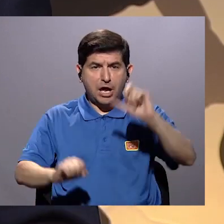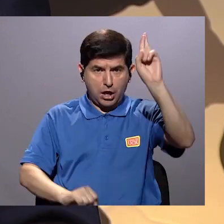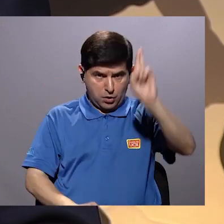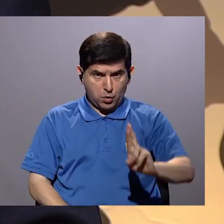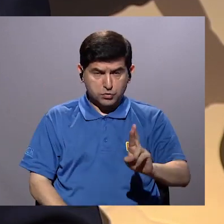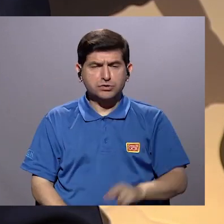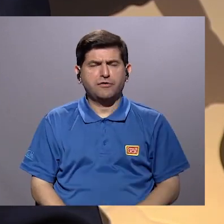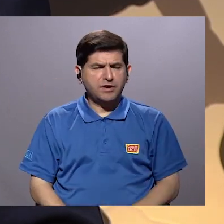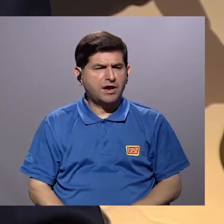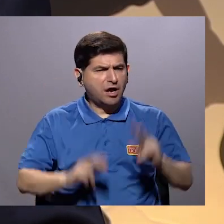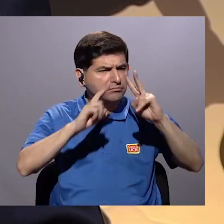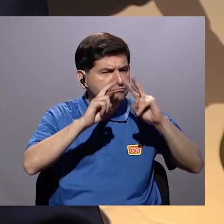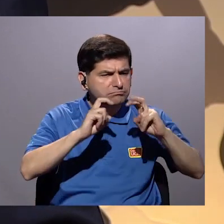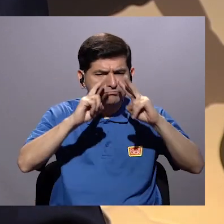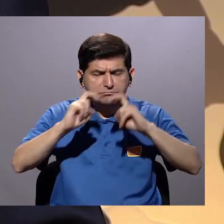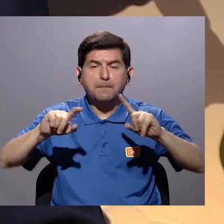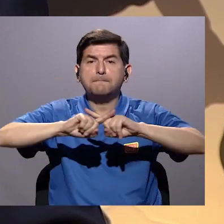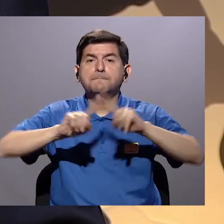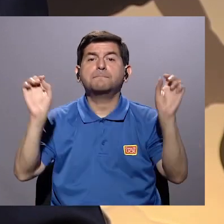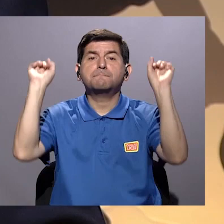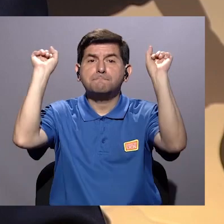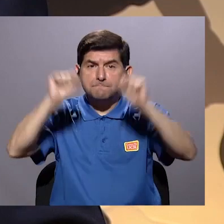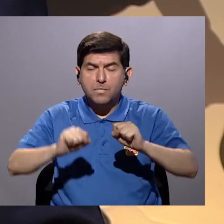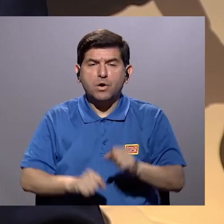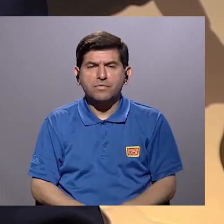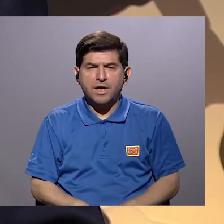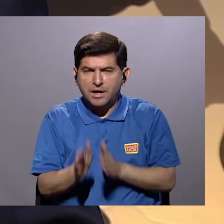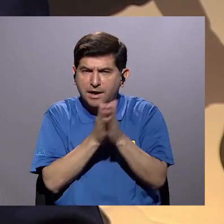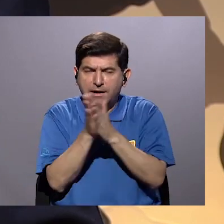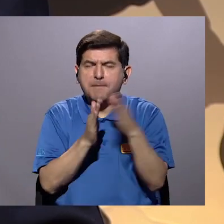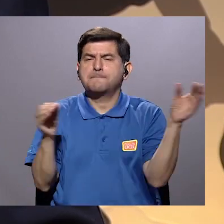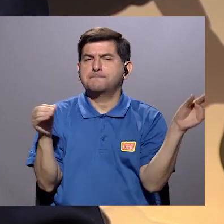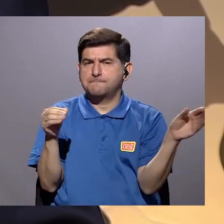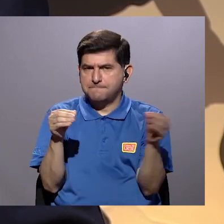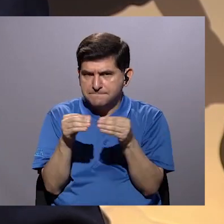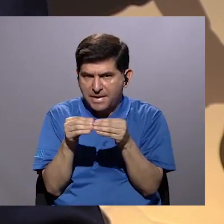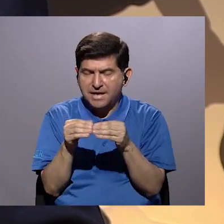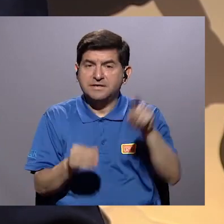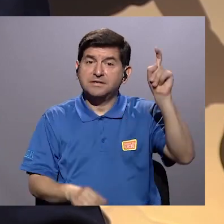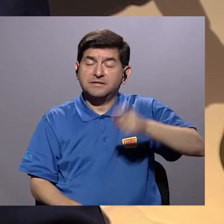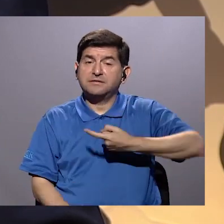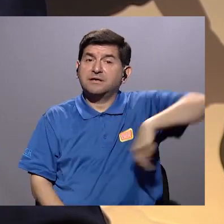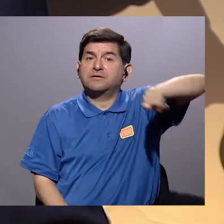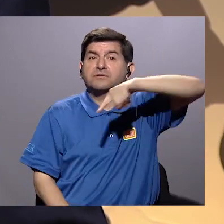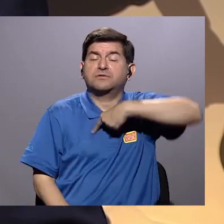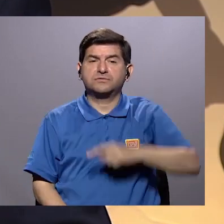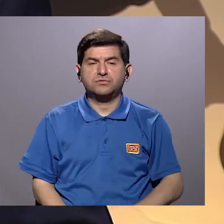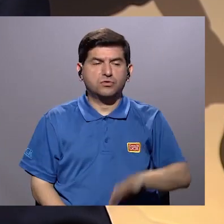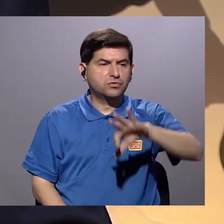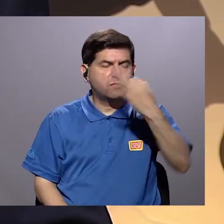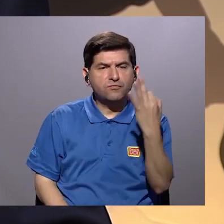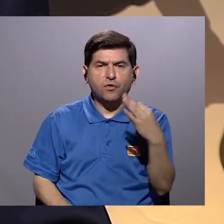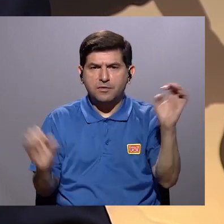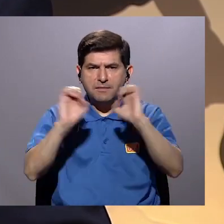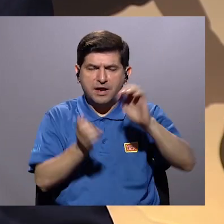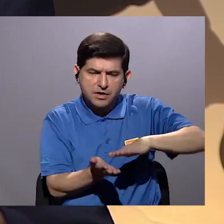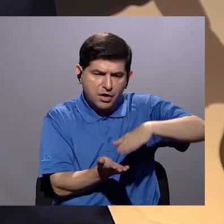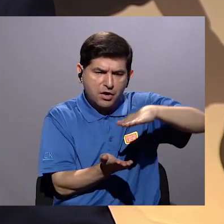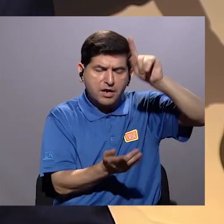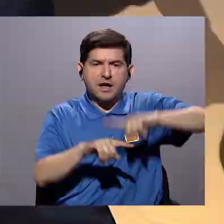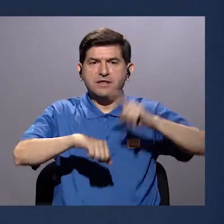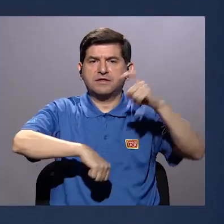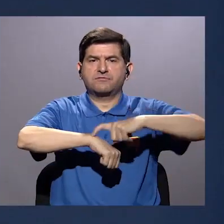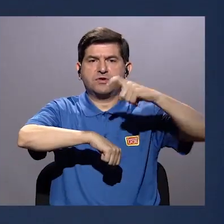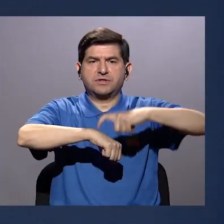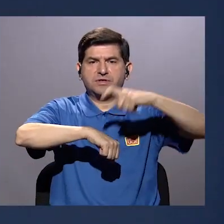han ido explorando, ¿verdad? Pero que se pueden explorar aún más. Y para eso ocupamos tener formas de almacenar esa energía que se produce en diferentes momentos